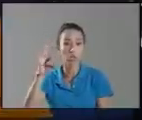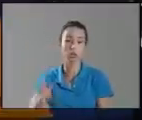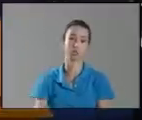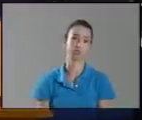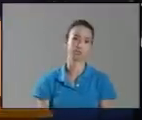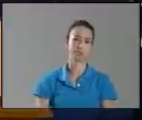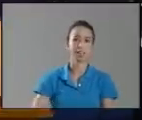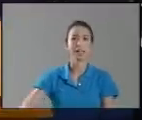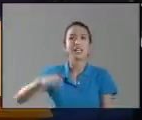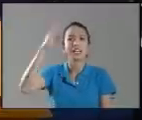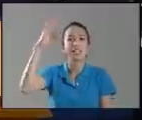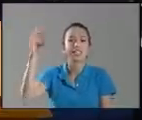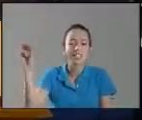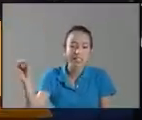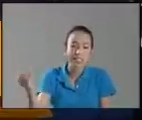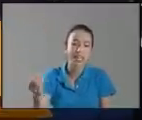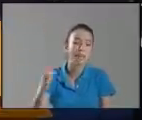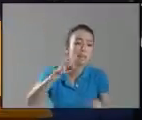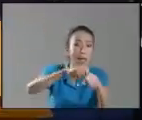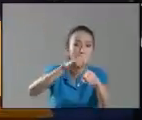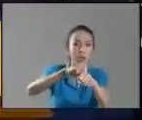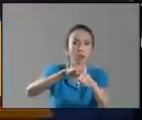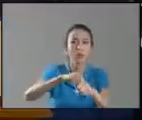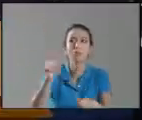¿Cuál es la credencial de Pedro, hermano?